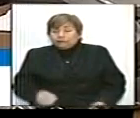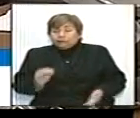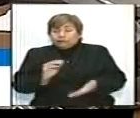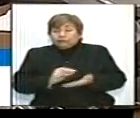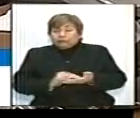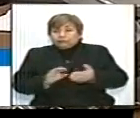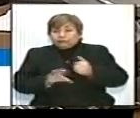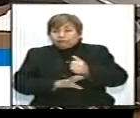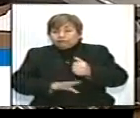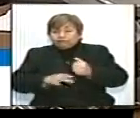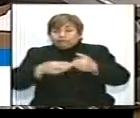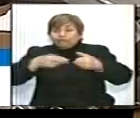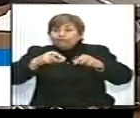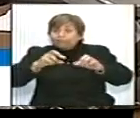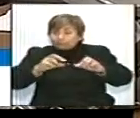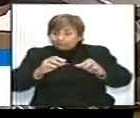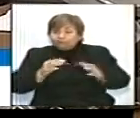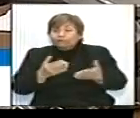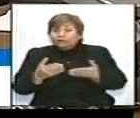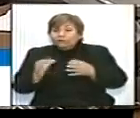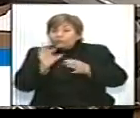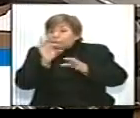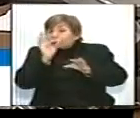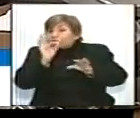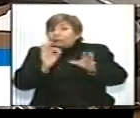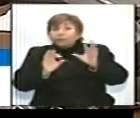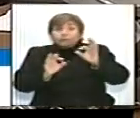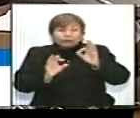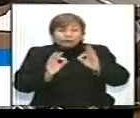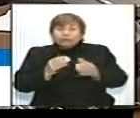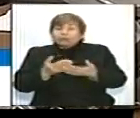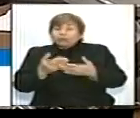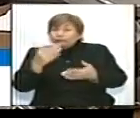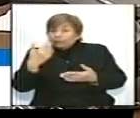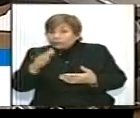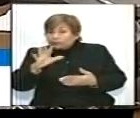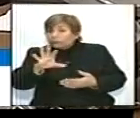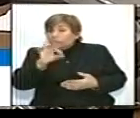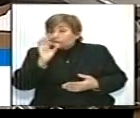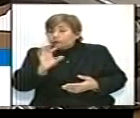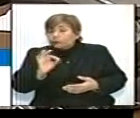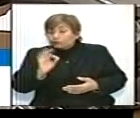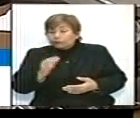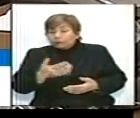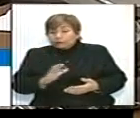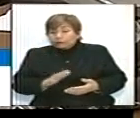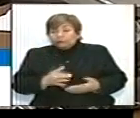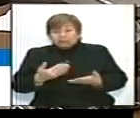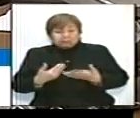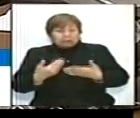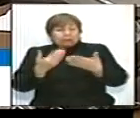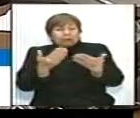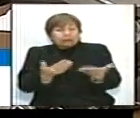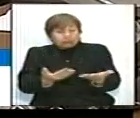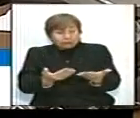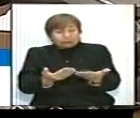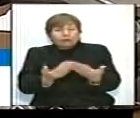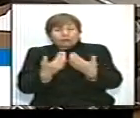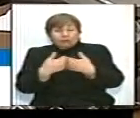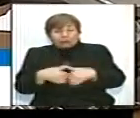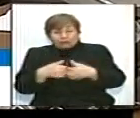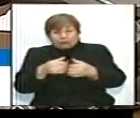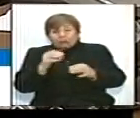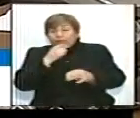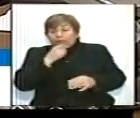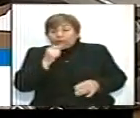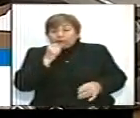las bases que nos permiten pasar al proceso de selección. El proceso de selección es en el proceso en el cual se presentan las empresas privadas que tienen interés